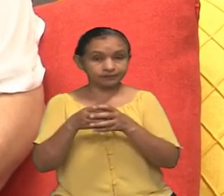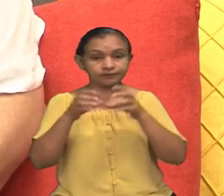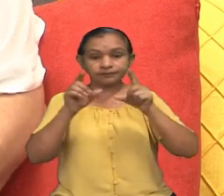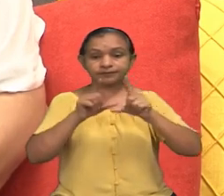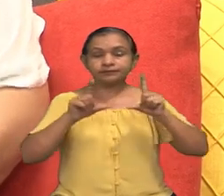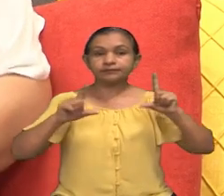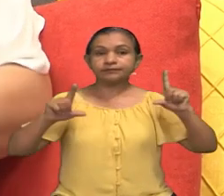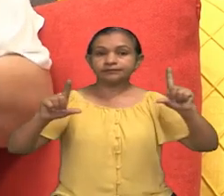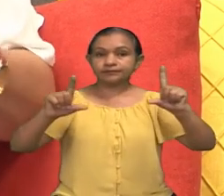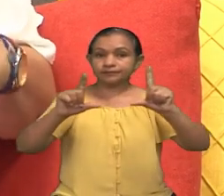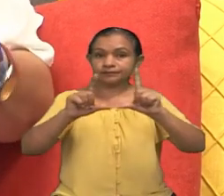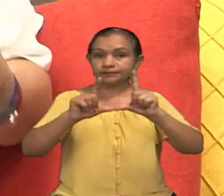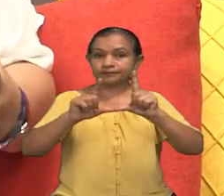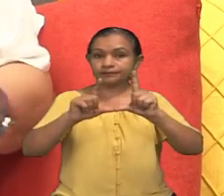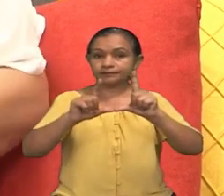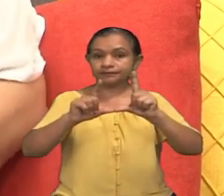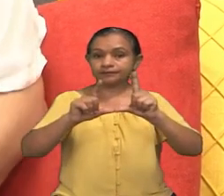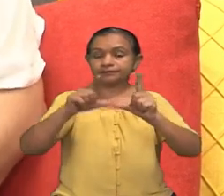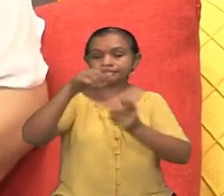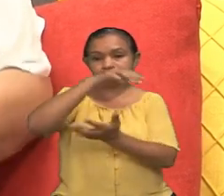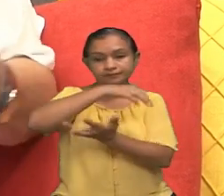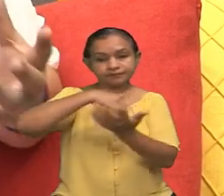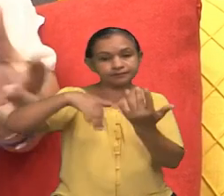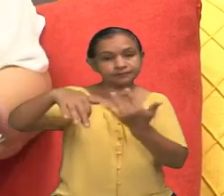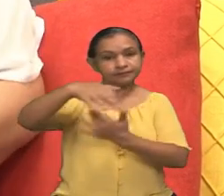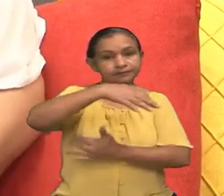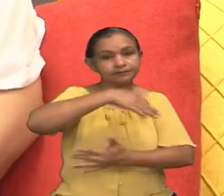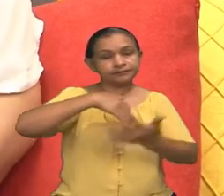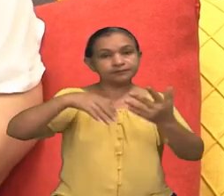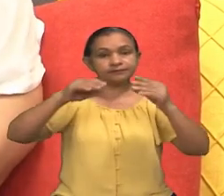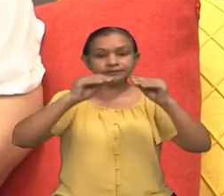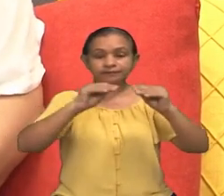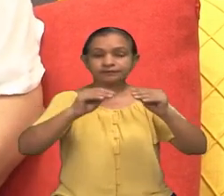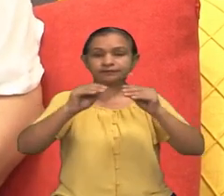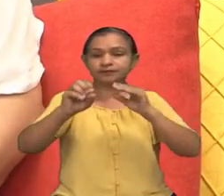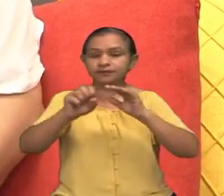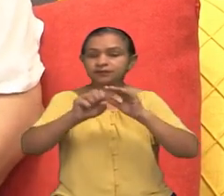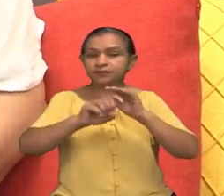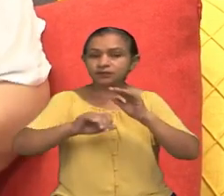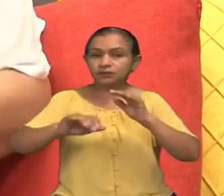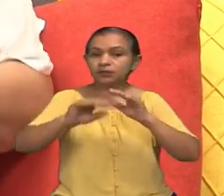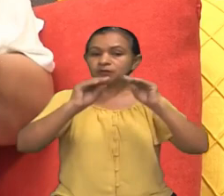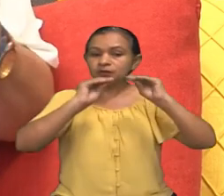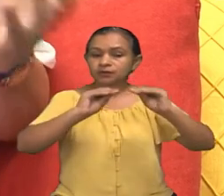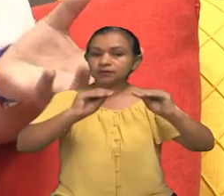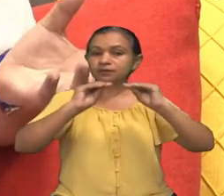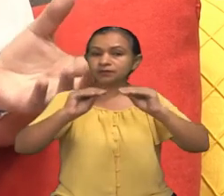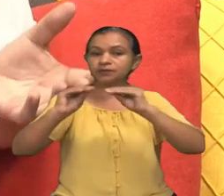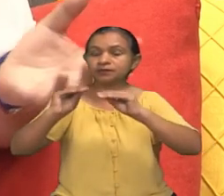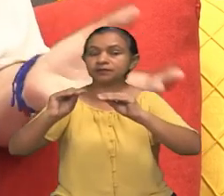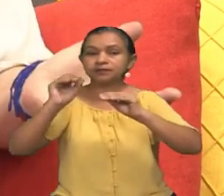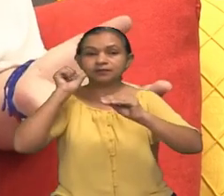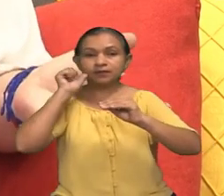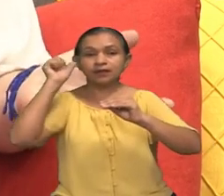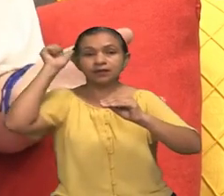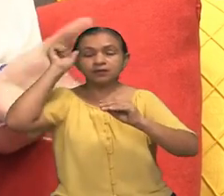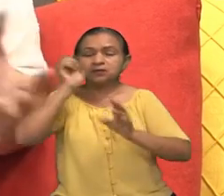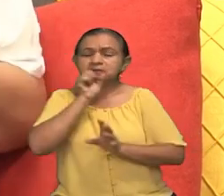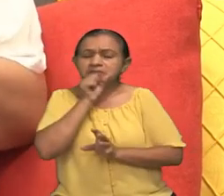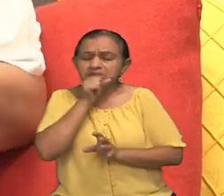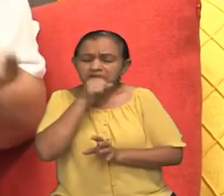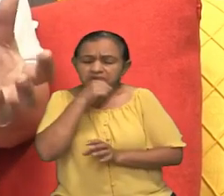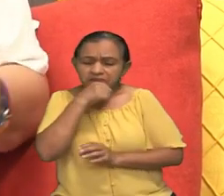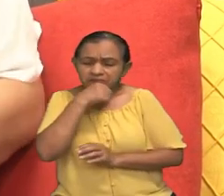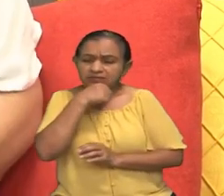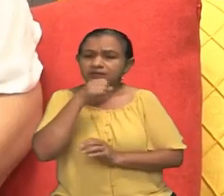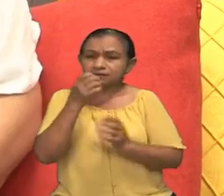espacio para relacionarse, socioeducativo, les llamamos nosotros, porque los adultos mayores que quieren asistir